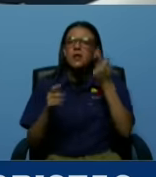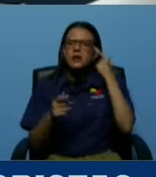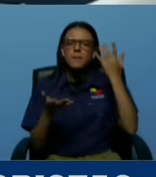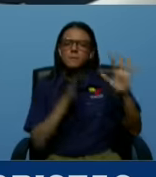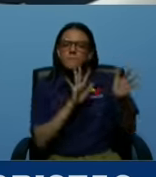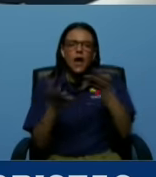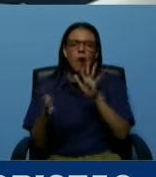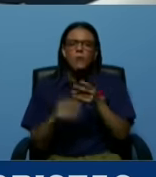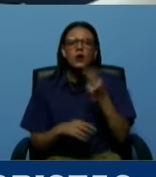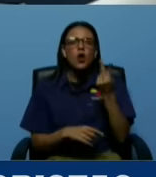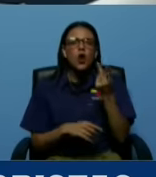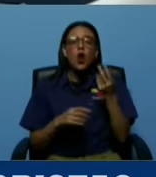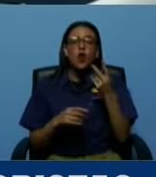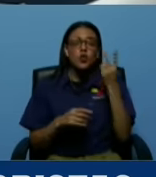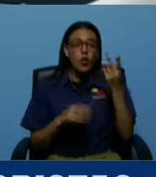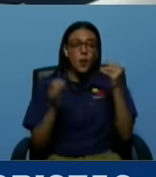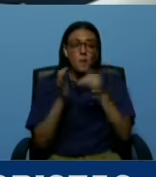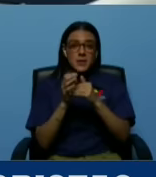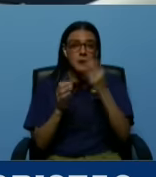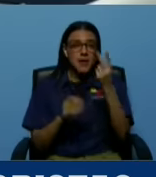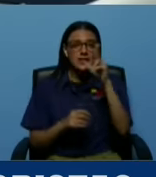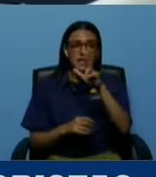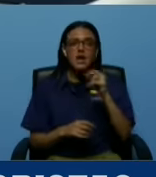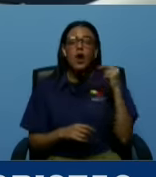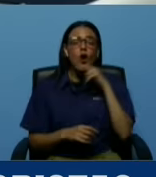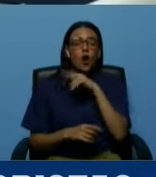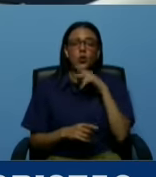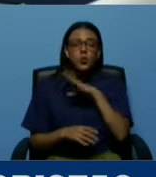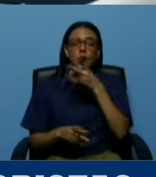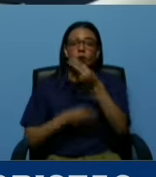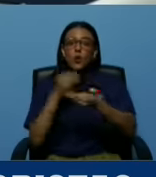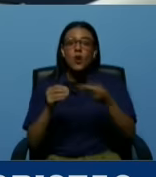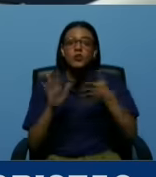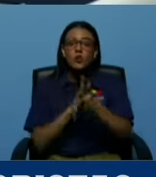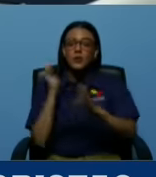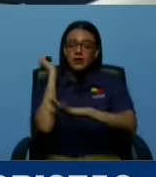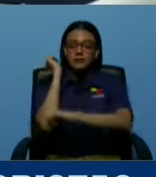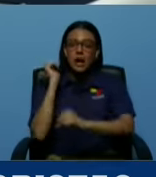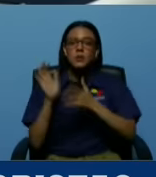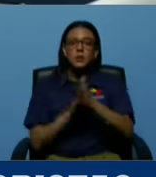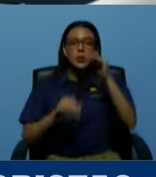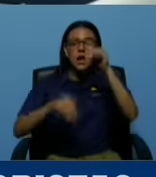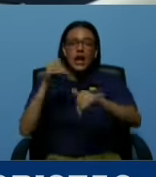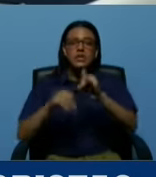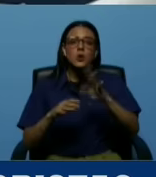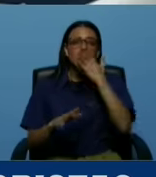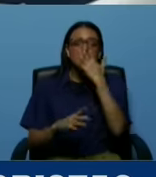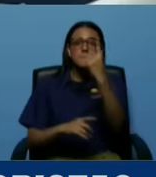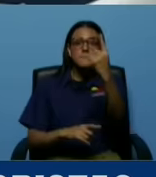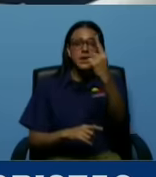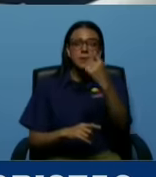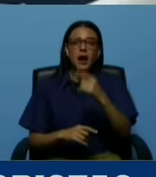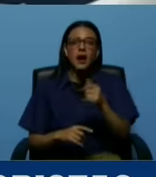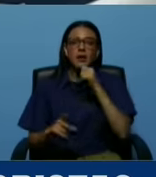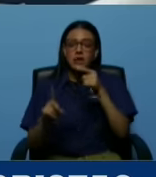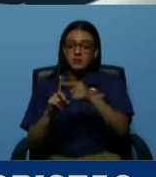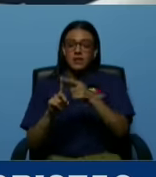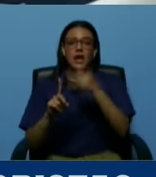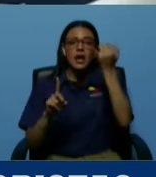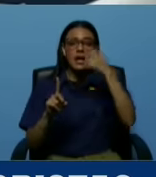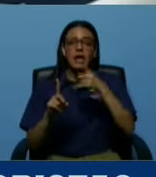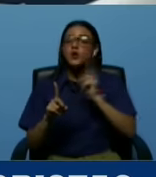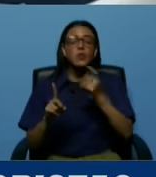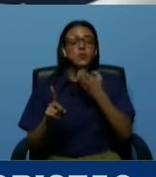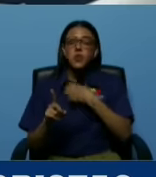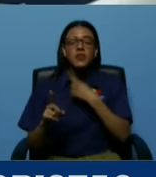del año 2023, cuando hicieron el fraude de las llamadas primarias, que según Jesús María Casal, no puede mentirlo